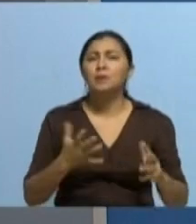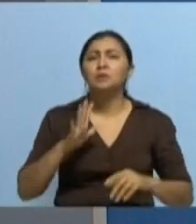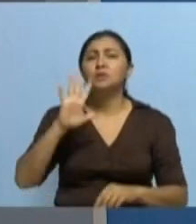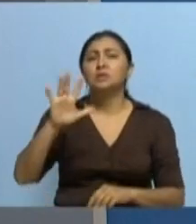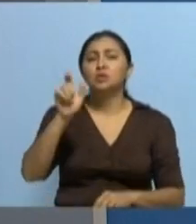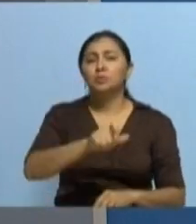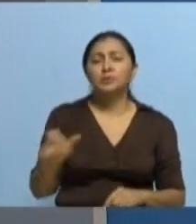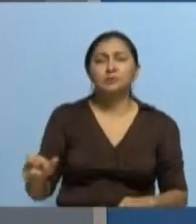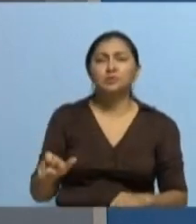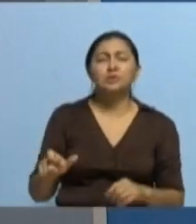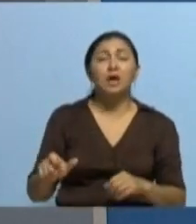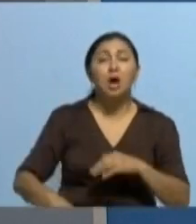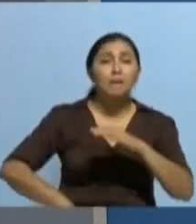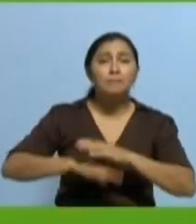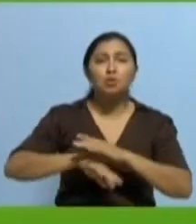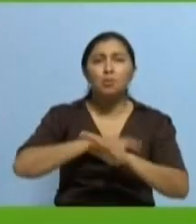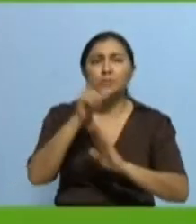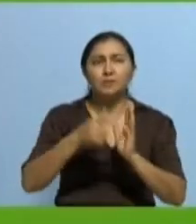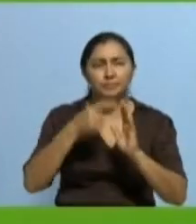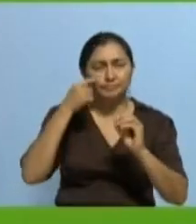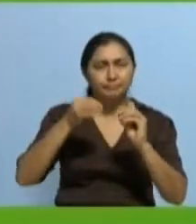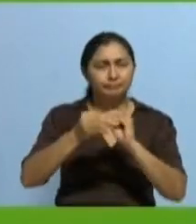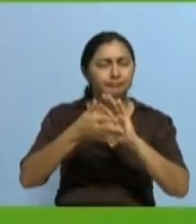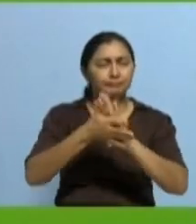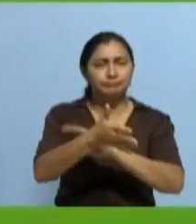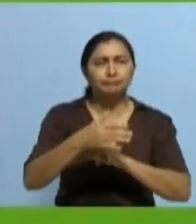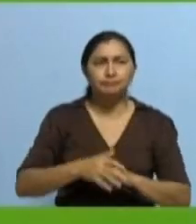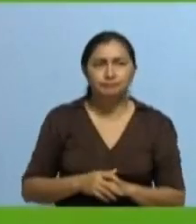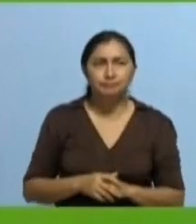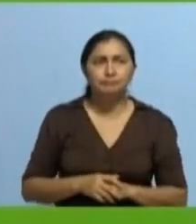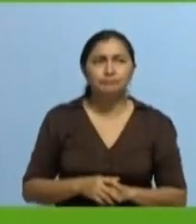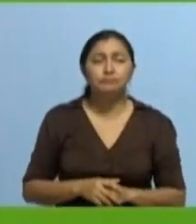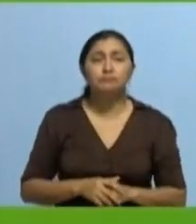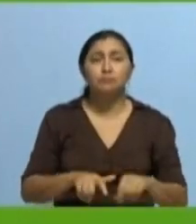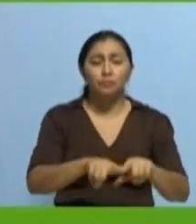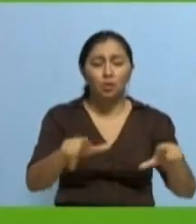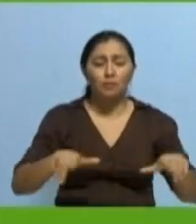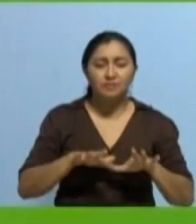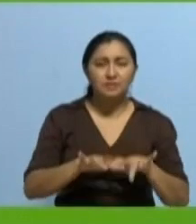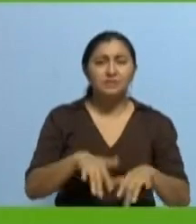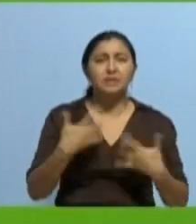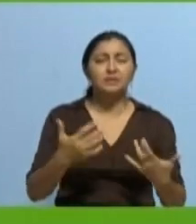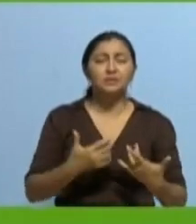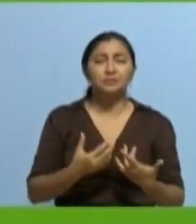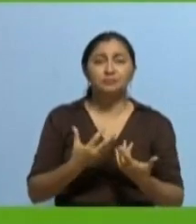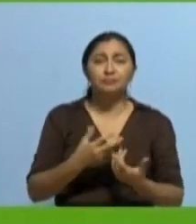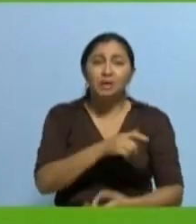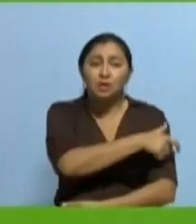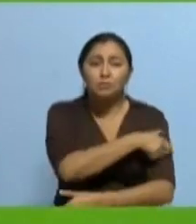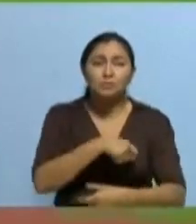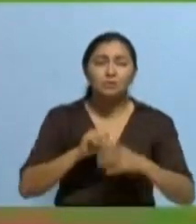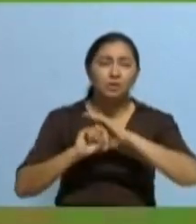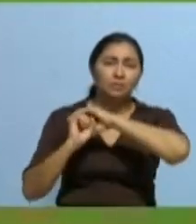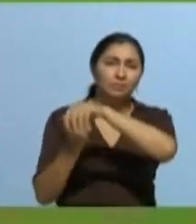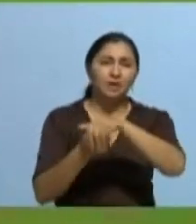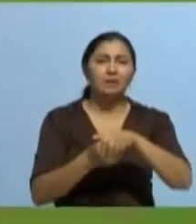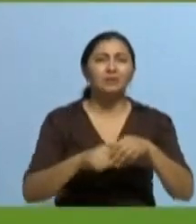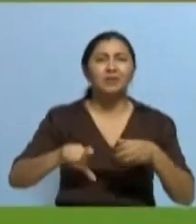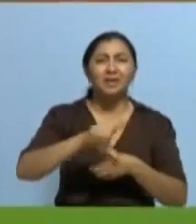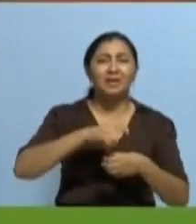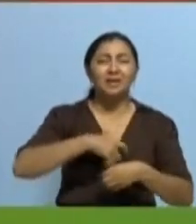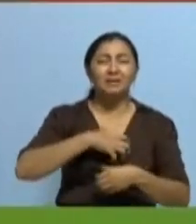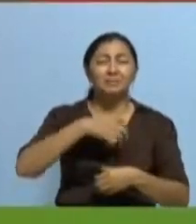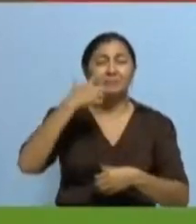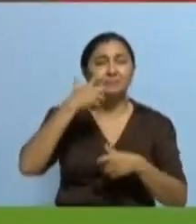total y les contamos a continuación. La oficina del comisionado del béisbol de las Grandes Ligas anunció 5 cambios